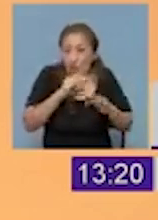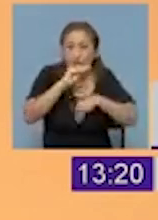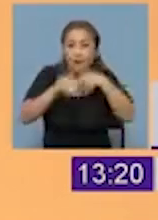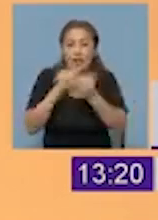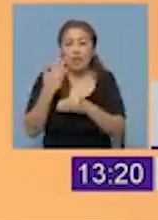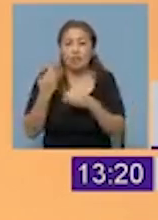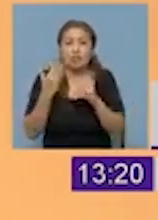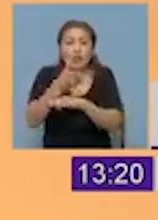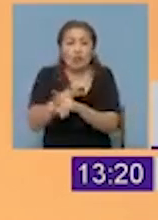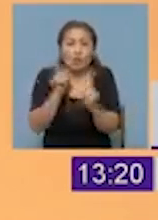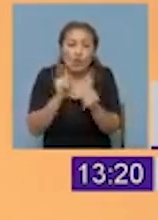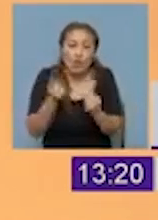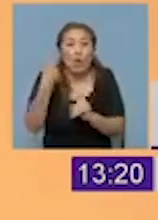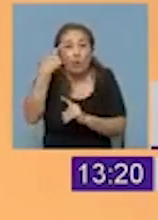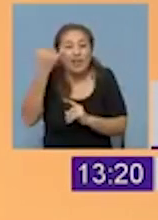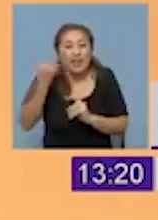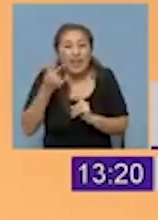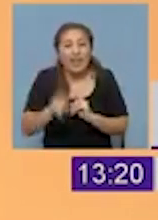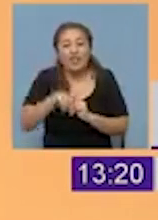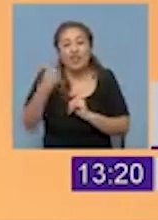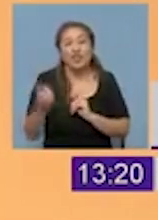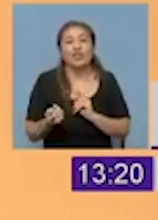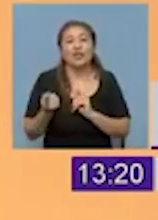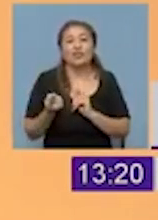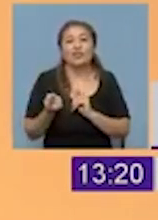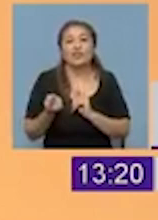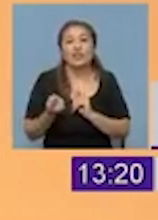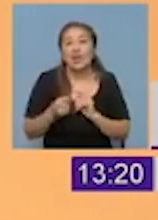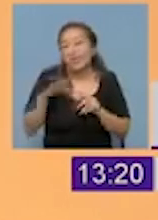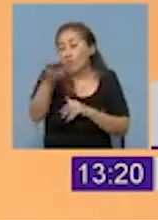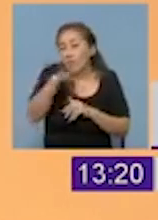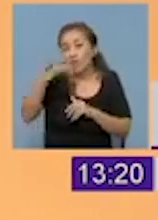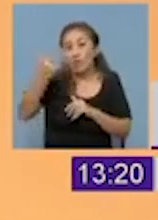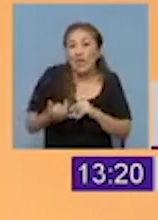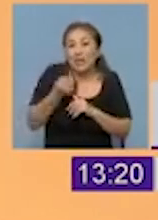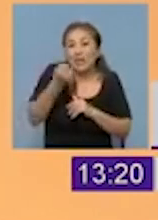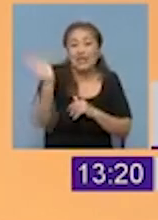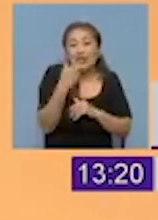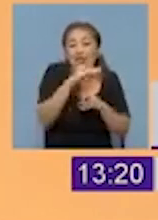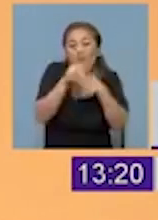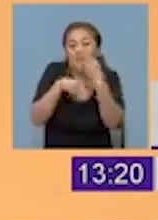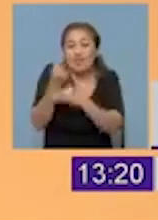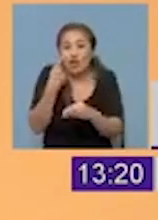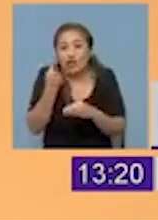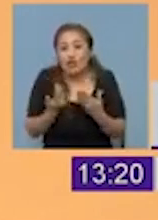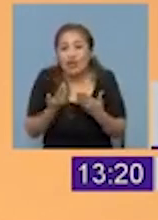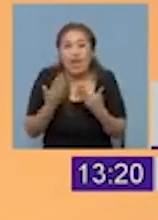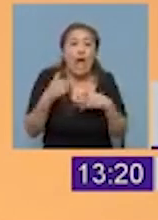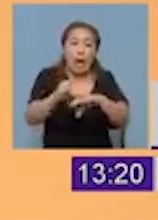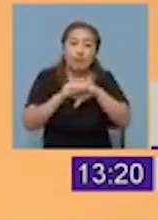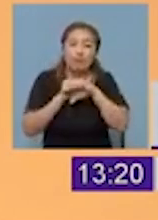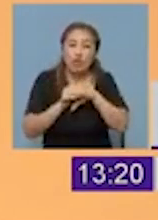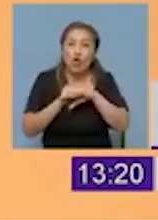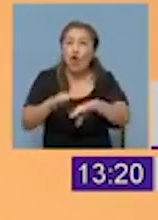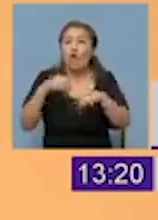familia le ocuparon porque porque también había digamos como todos los pueblos la gran mayoría son son familiares son compadres